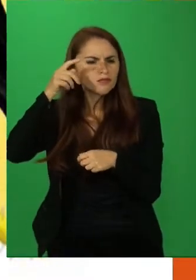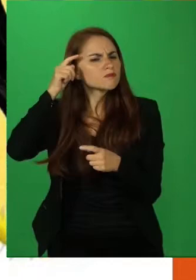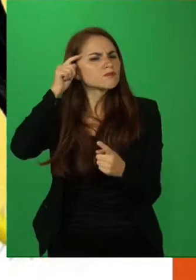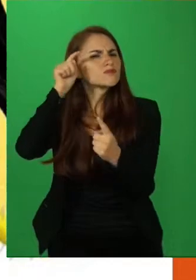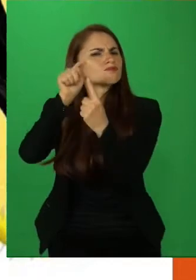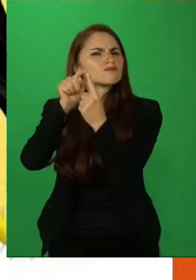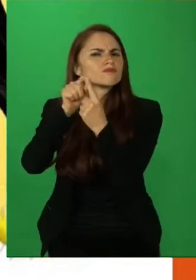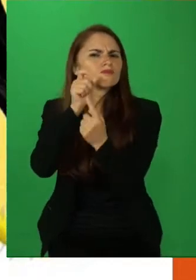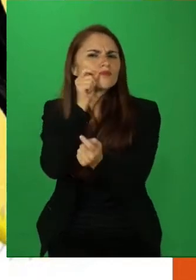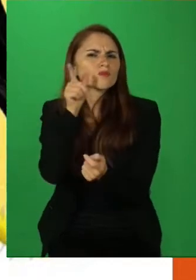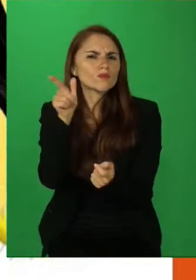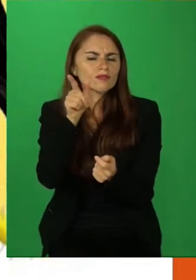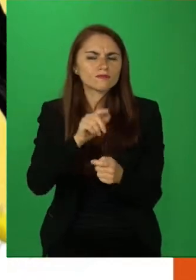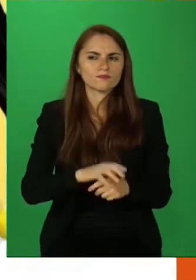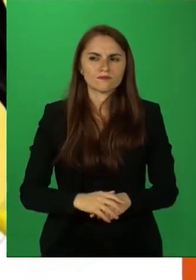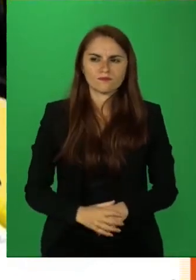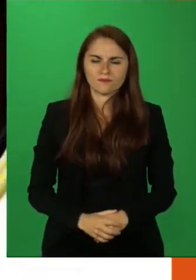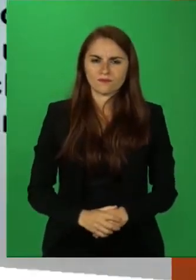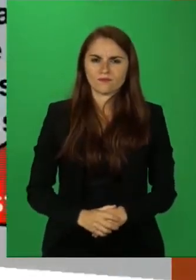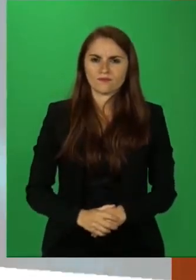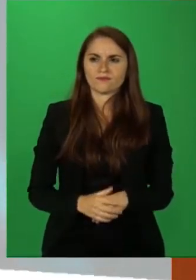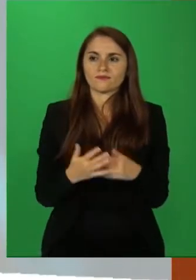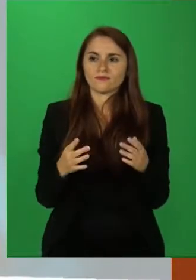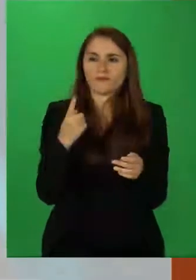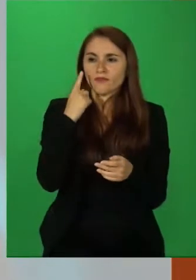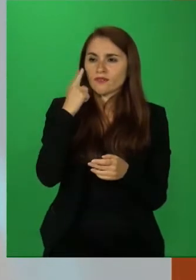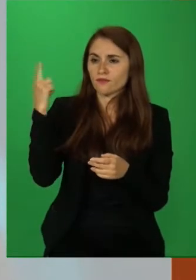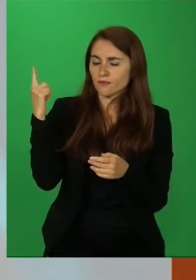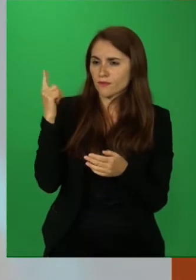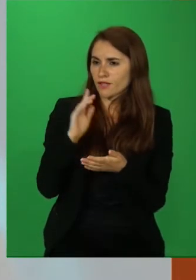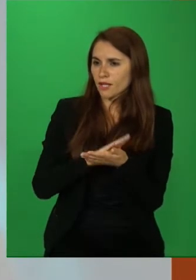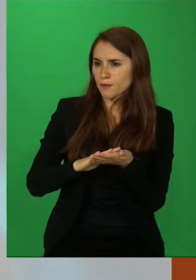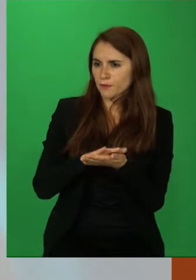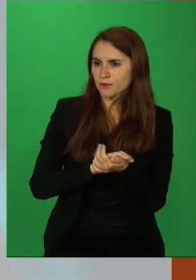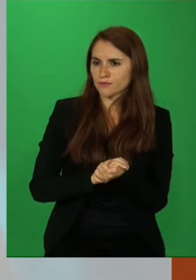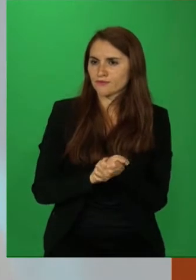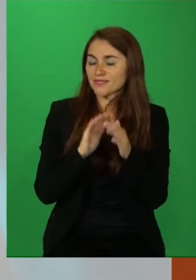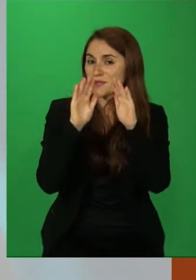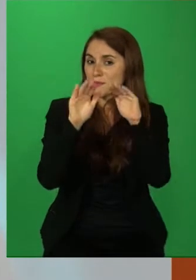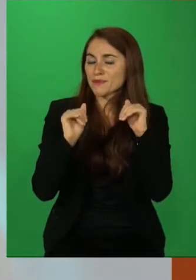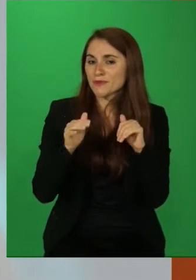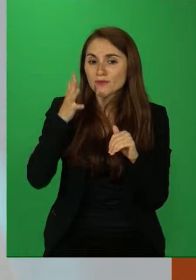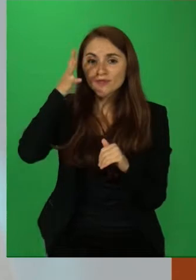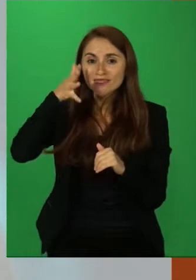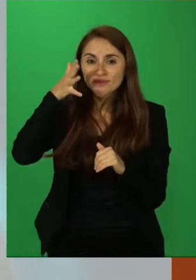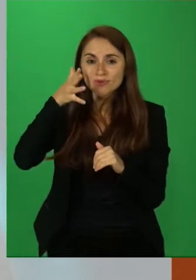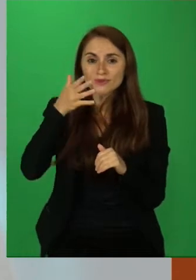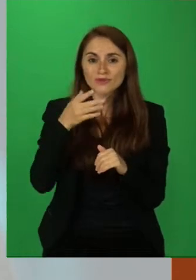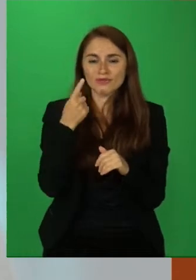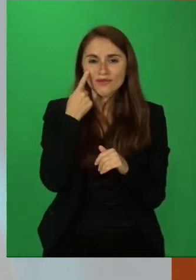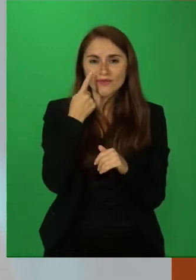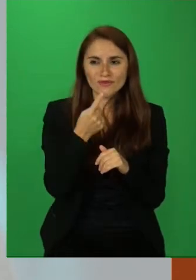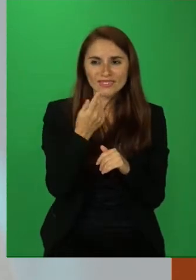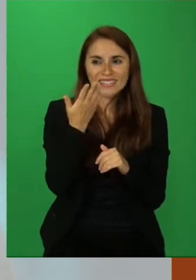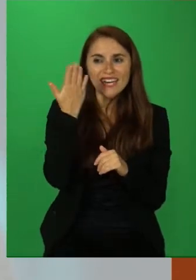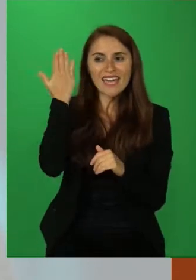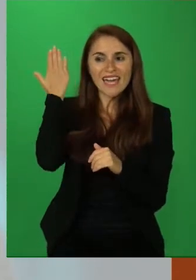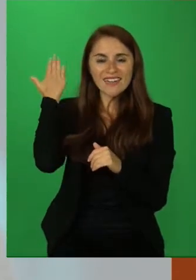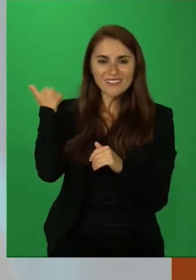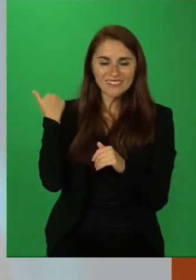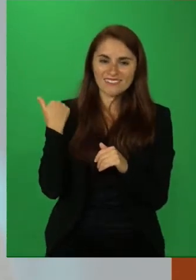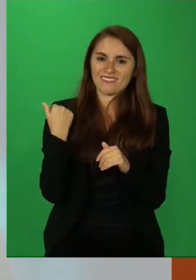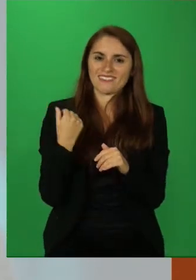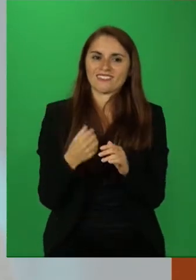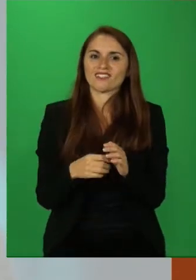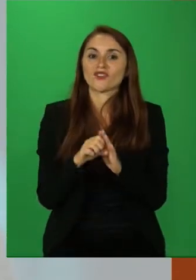más tesis. Vamos al ejemplo. El mismo discurso que analizaste tú mismo durante la clase